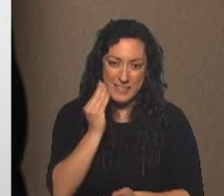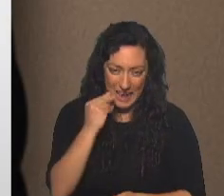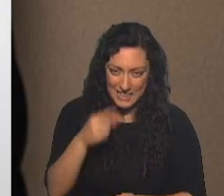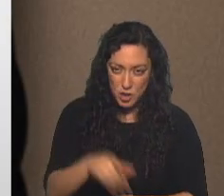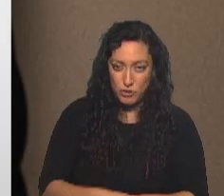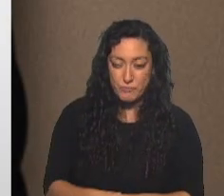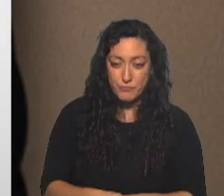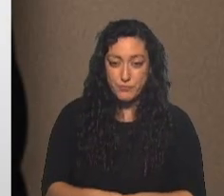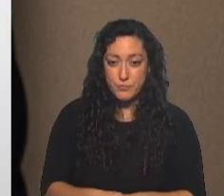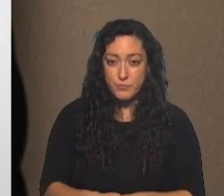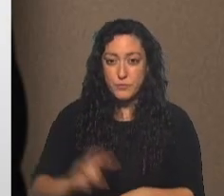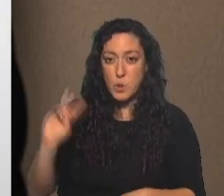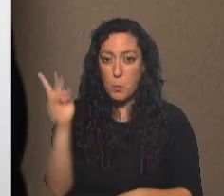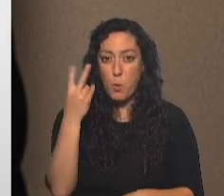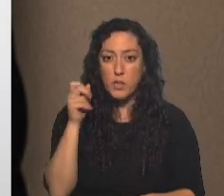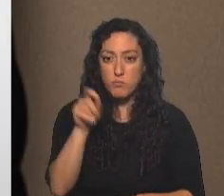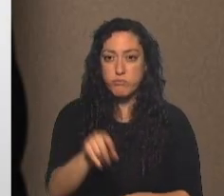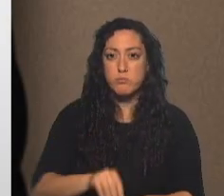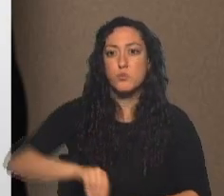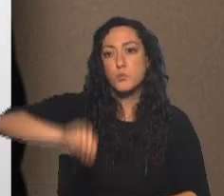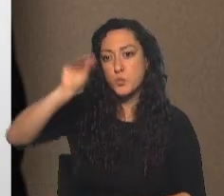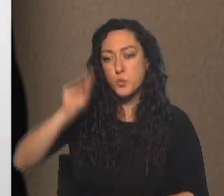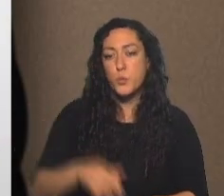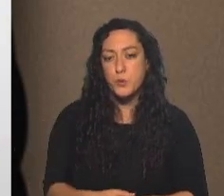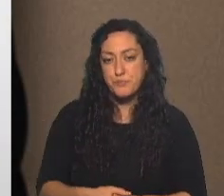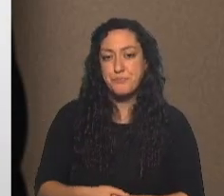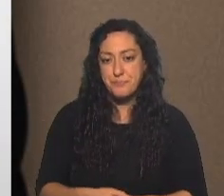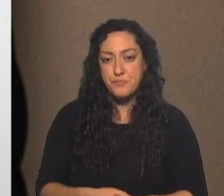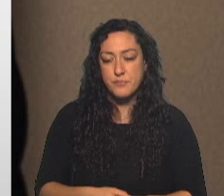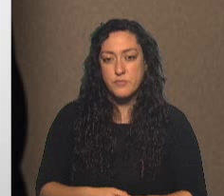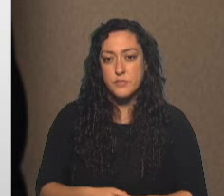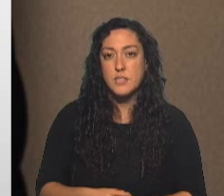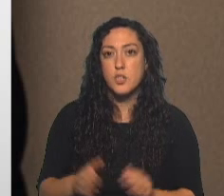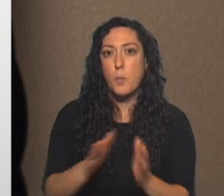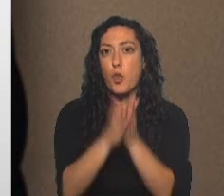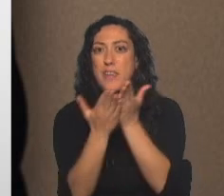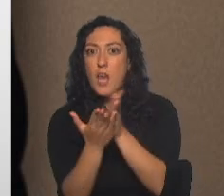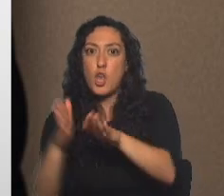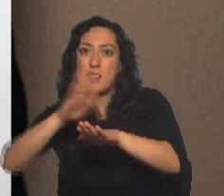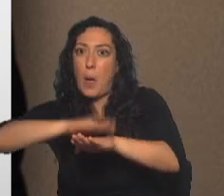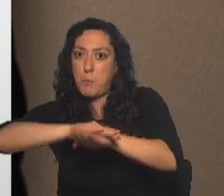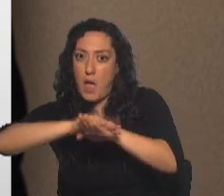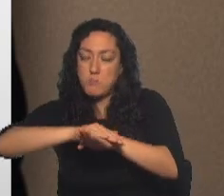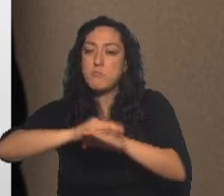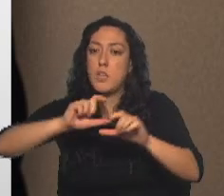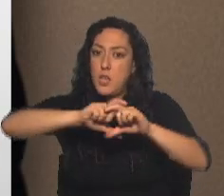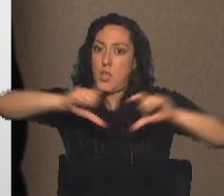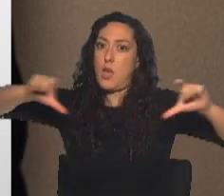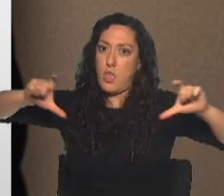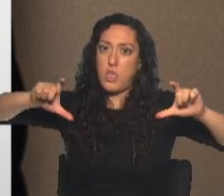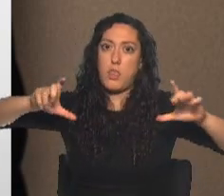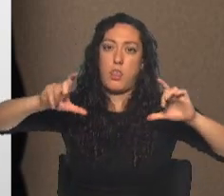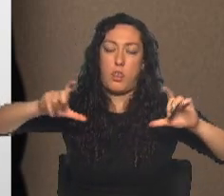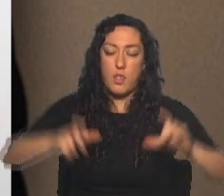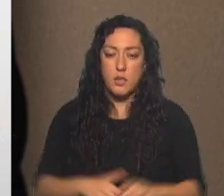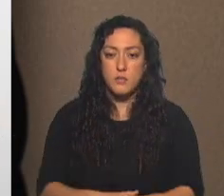expresa la muerte de Liam. Sí, en primera plana, vamos a decir también. Exacto. Títulos grandes, bien,